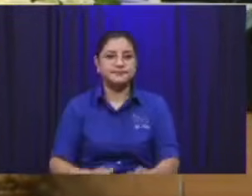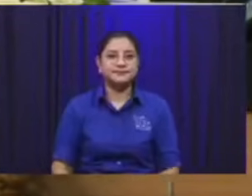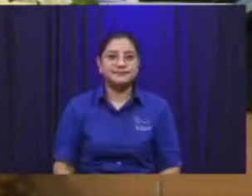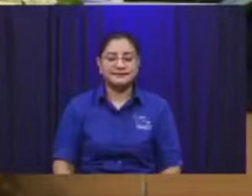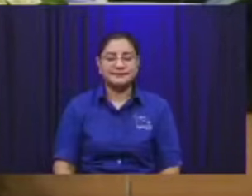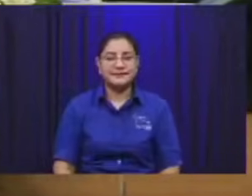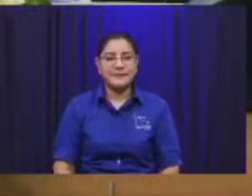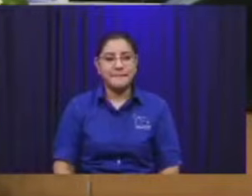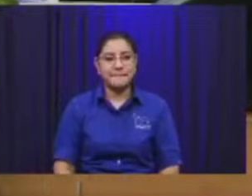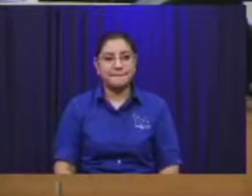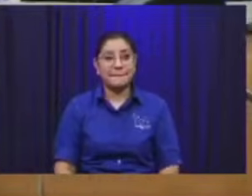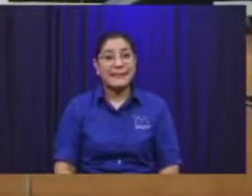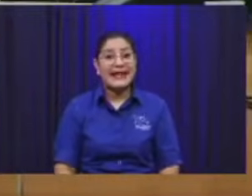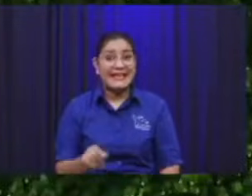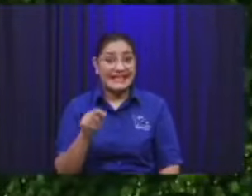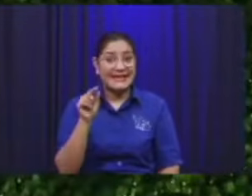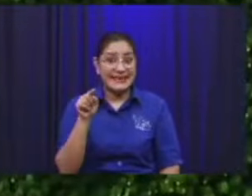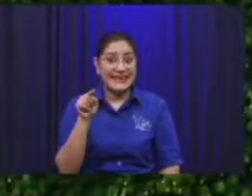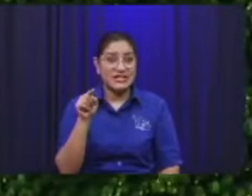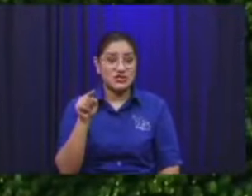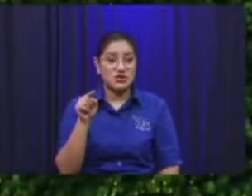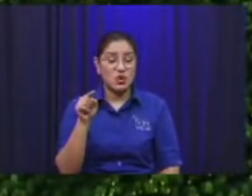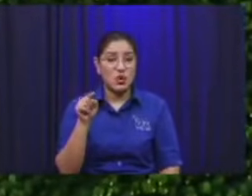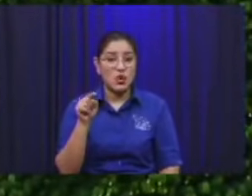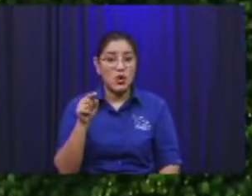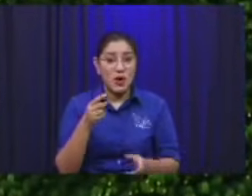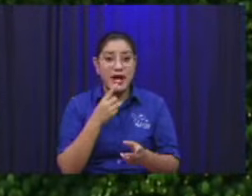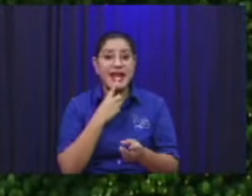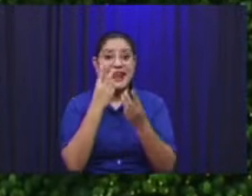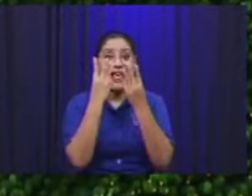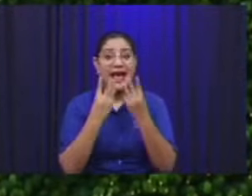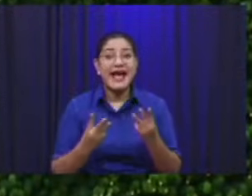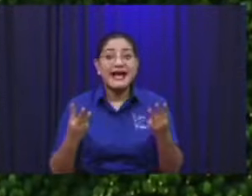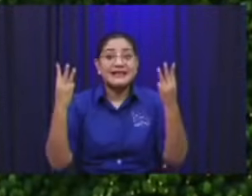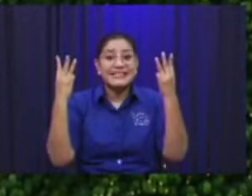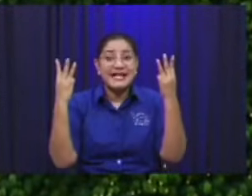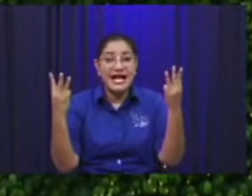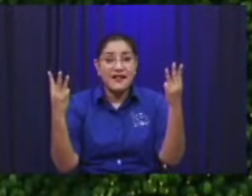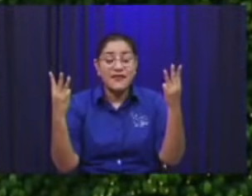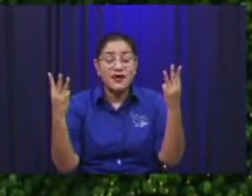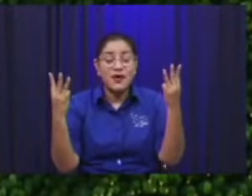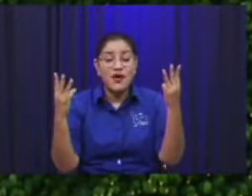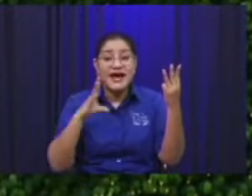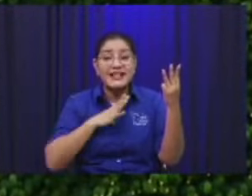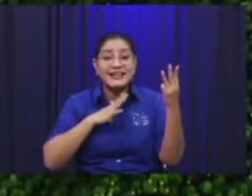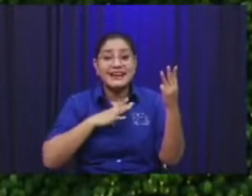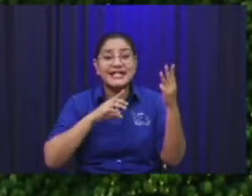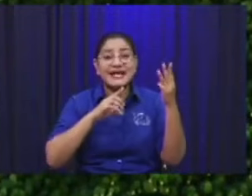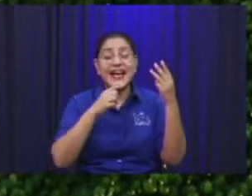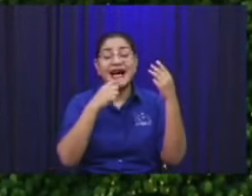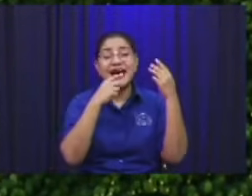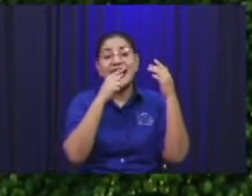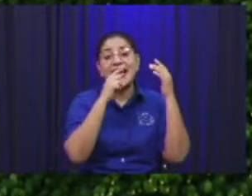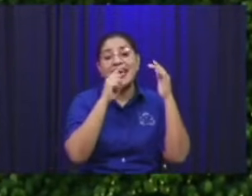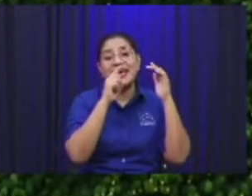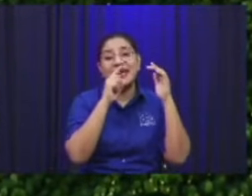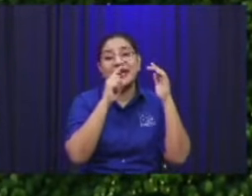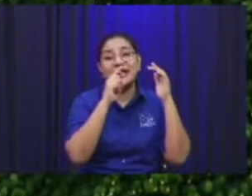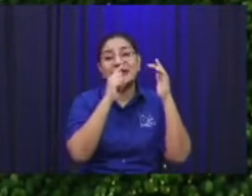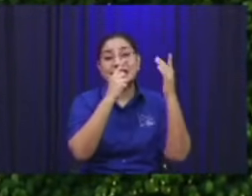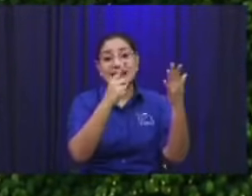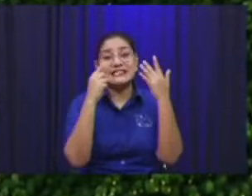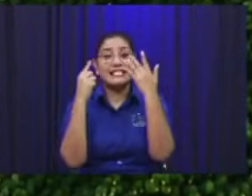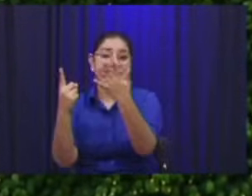impresionante y eso obviamente tenía 66 cosas entre él digamos entre las copas